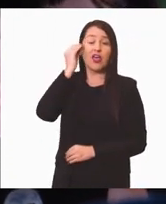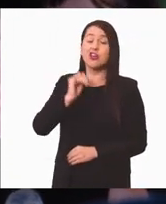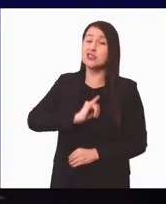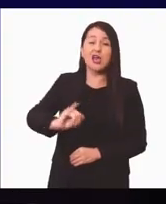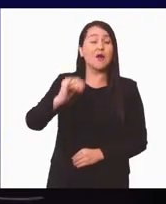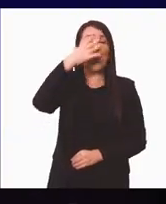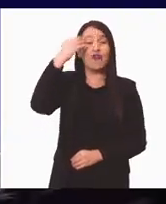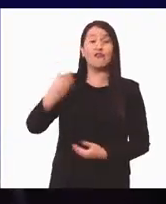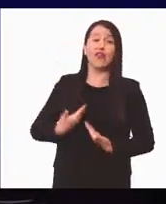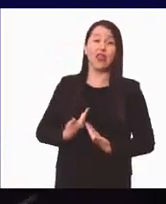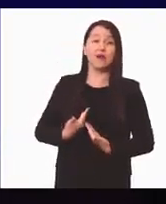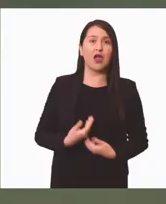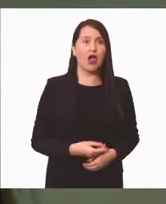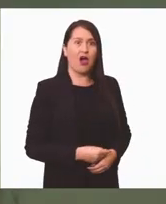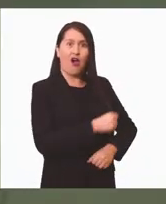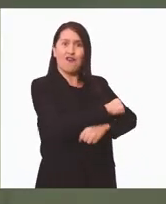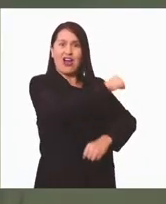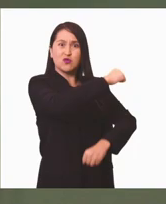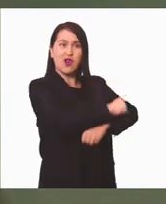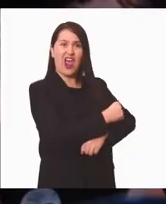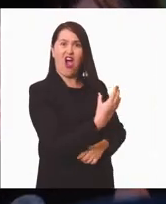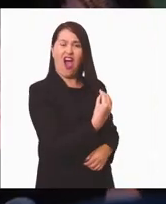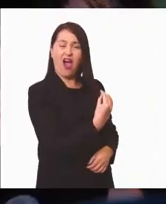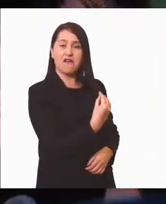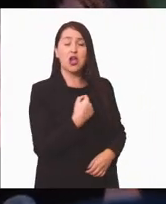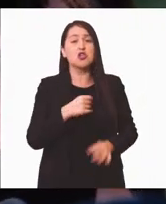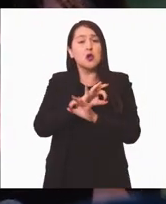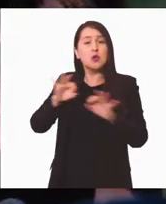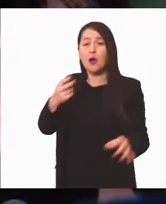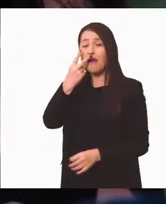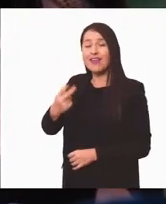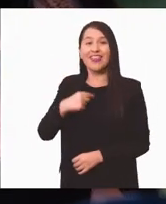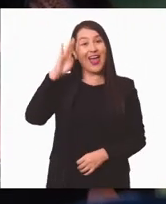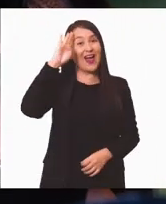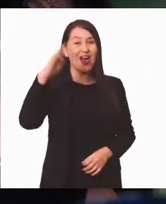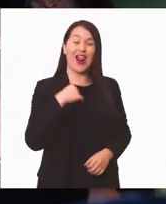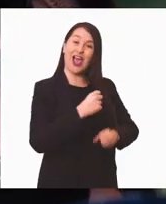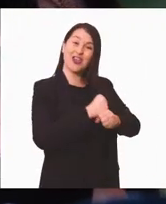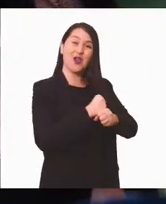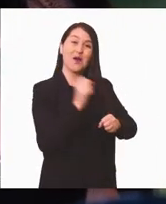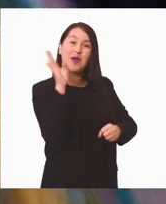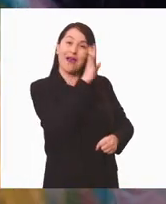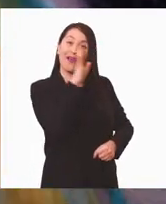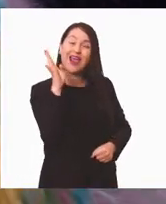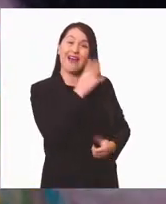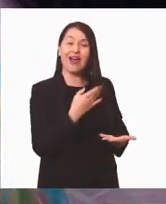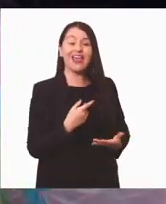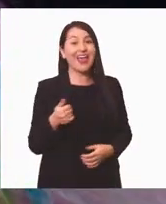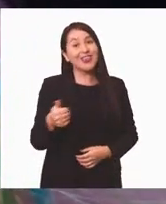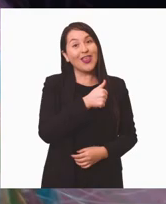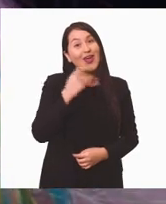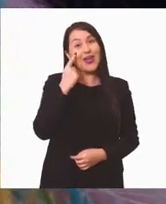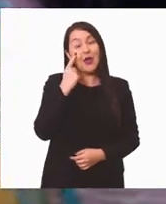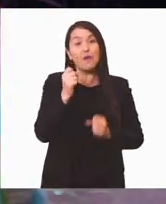¡Oh! ¡Un basurero que habla! Jamás había visto algo así en mi vida. Soy Ponyfacie. Mucho gusto. Y ahora que todos nos conocemos, ¿podemos